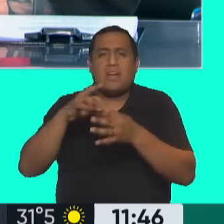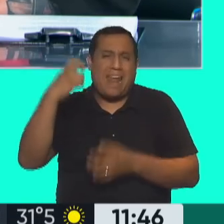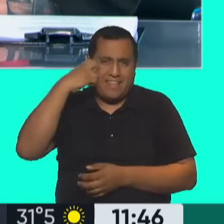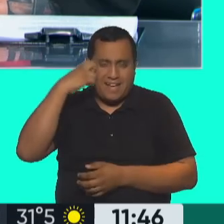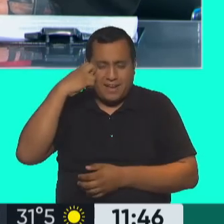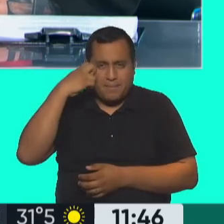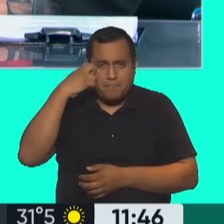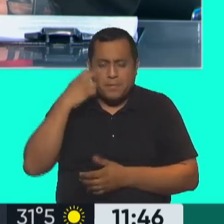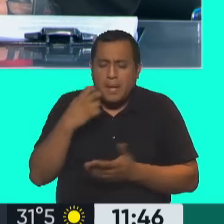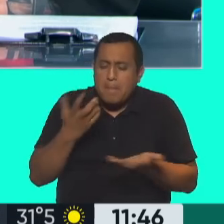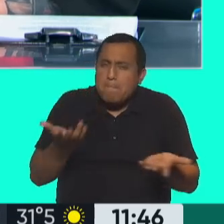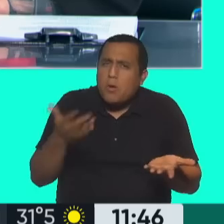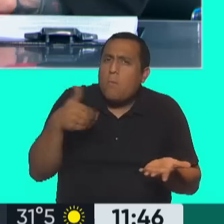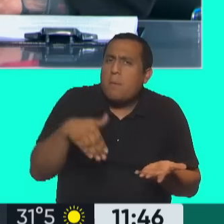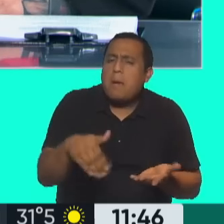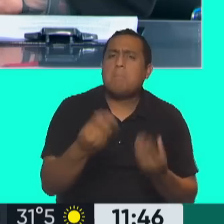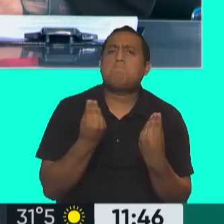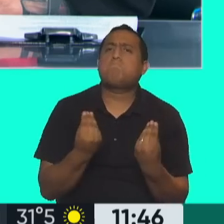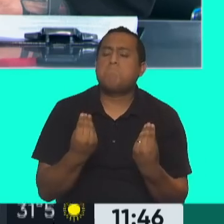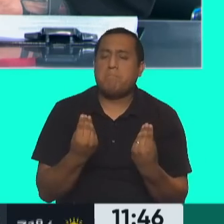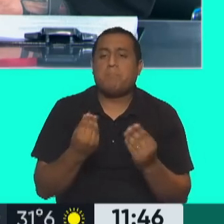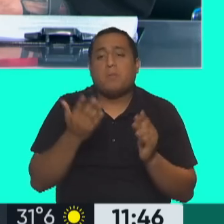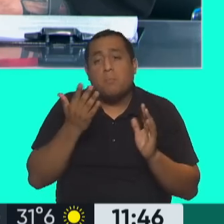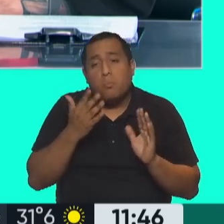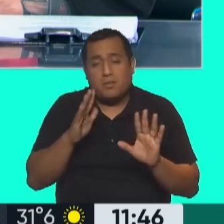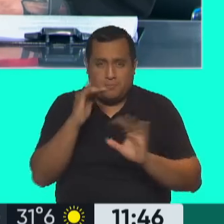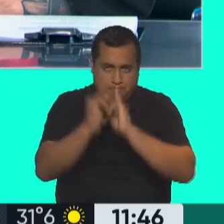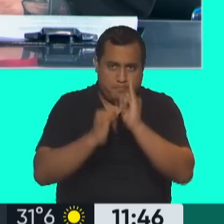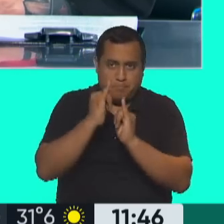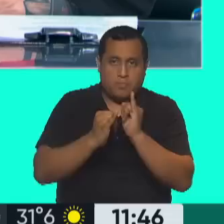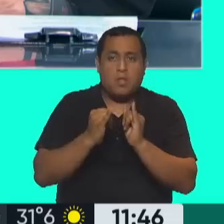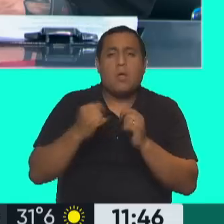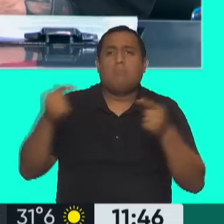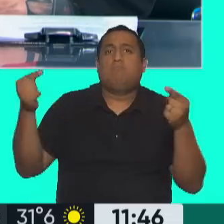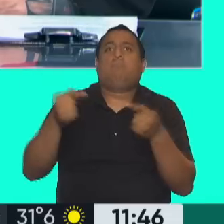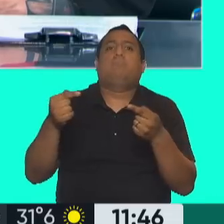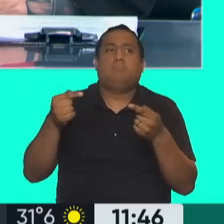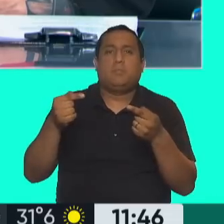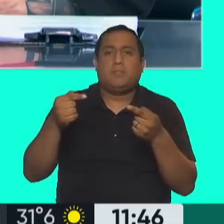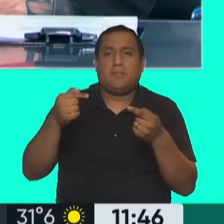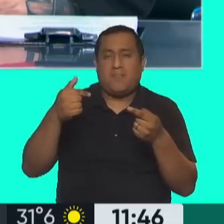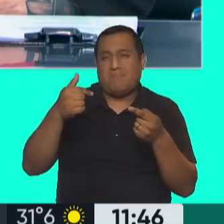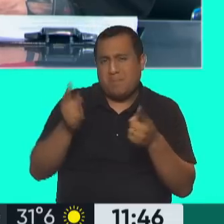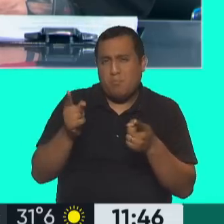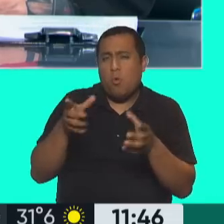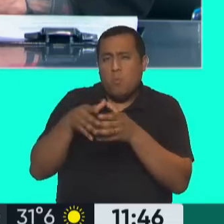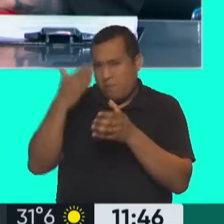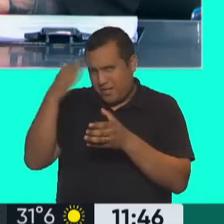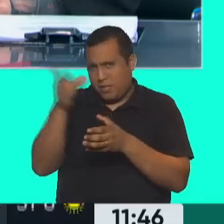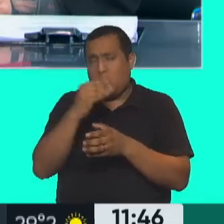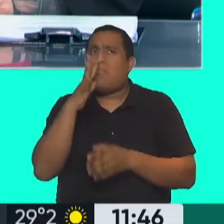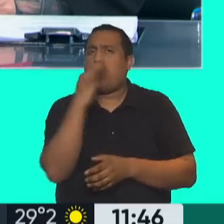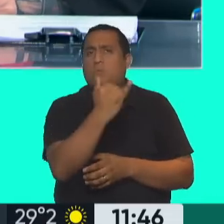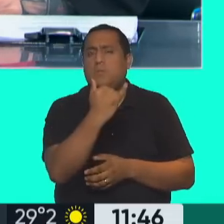¿Qué es lo que puede pasar ahora? Bueno, por un lado hay que decir que hay un conflicto vinculado con lo que viene denunciando el Frente de Todos, y es